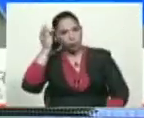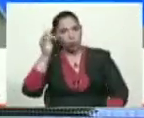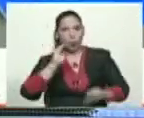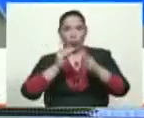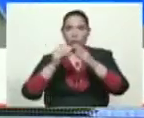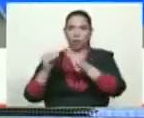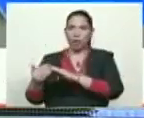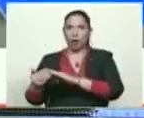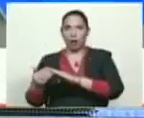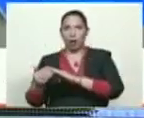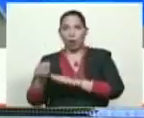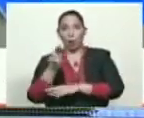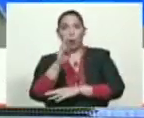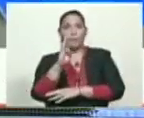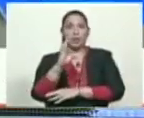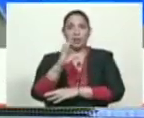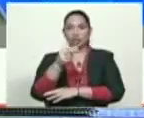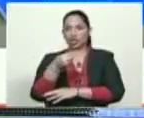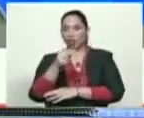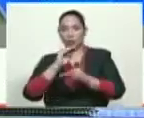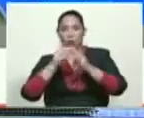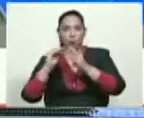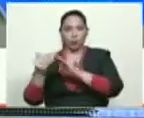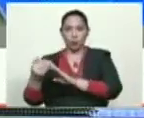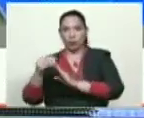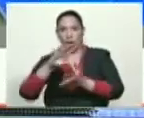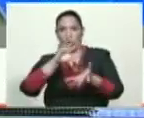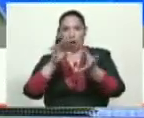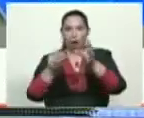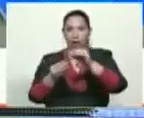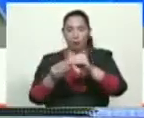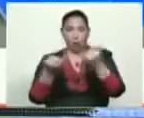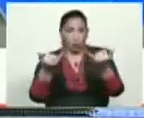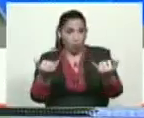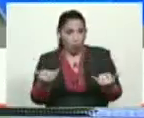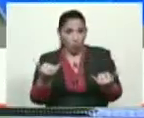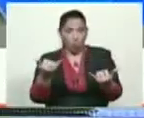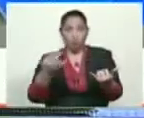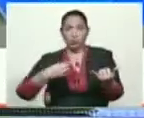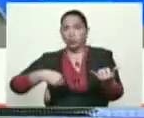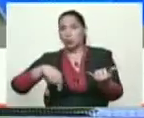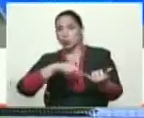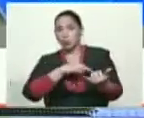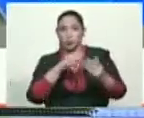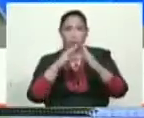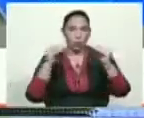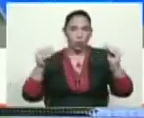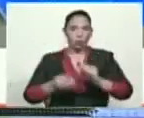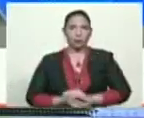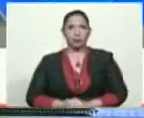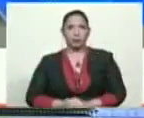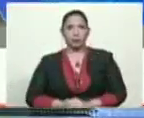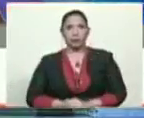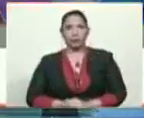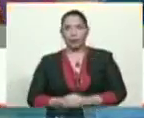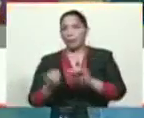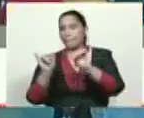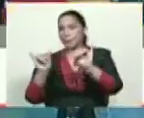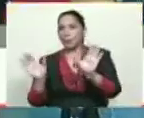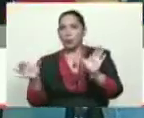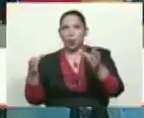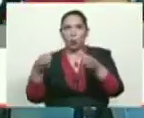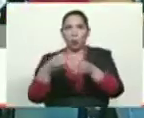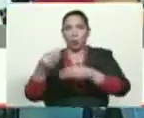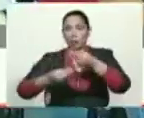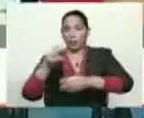a la juve che a las comunas a los clubs es hora de que todos nos pongamos en una sola línea hacer